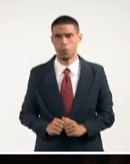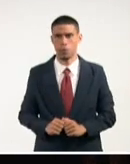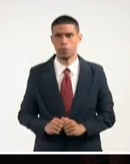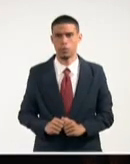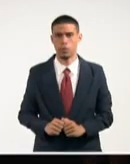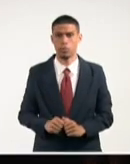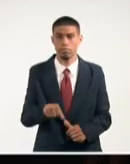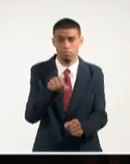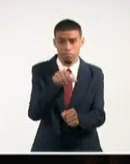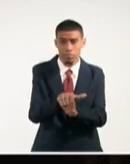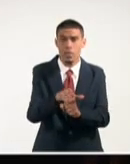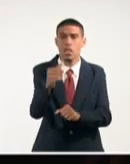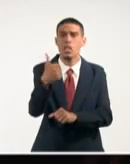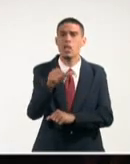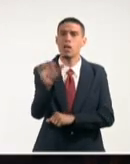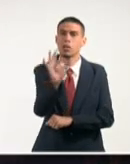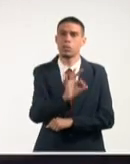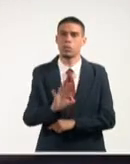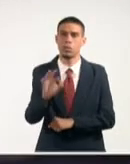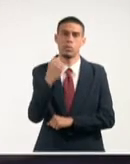el 10 de octubre de